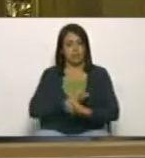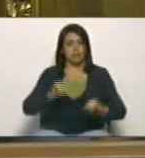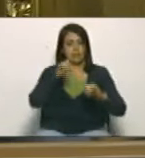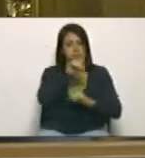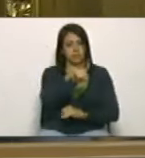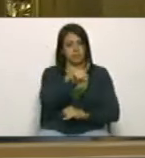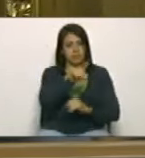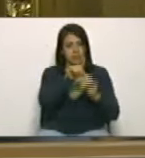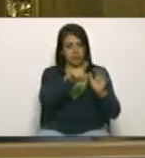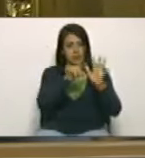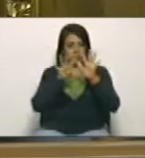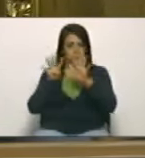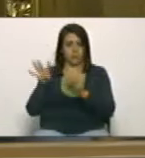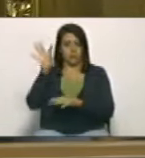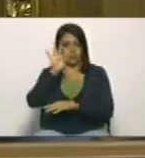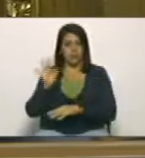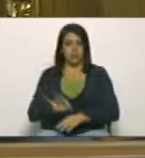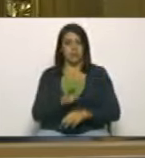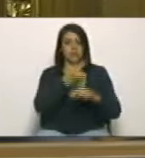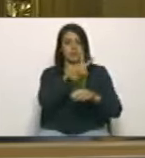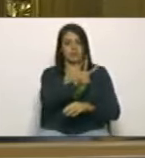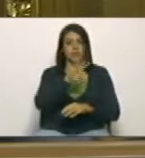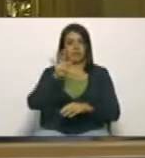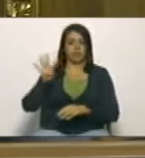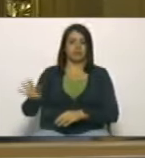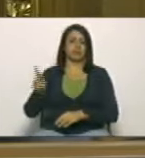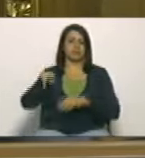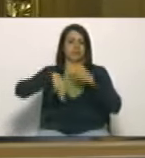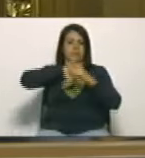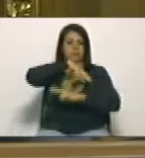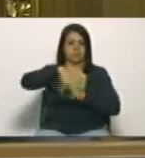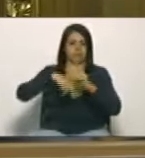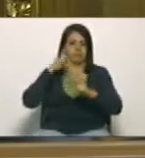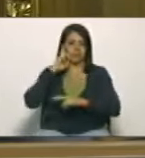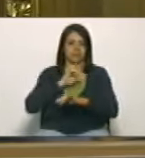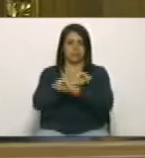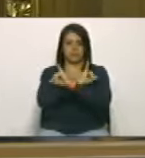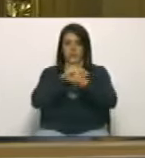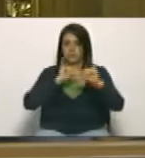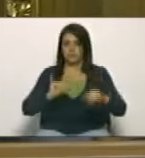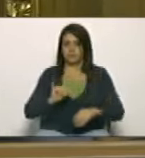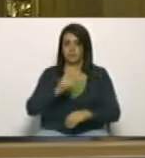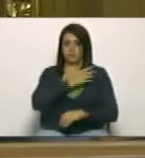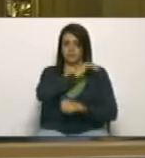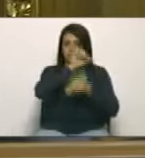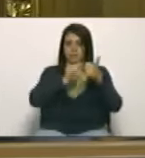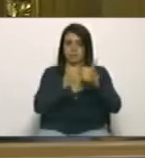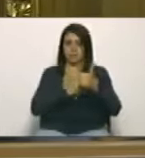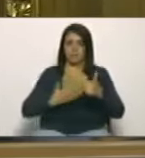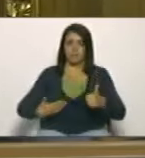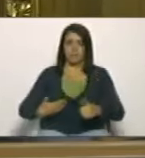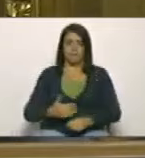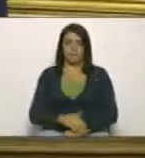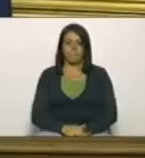Independencia, 164 de la Federación y 24 de la Revolución Bolivariana. Es todo, ciudadano vicepresidente.